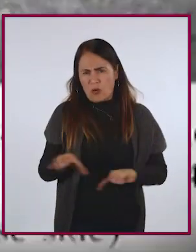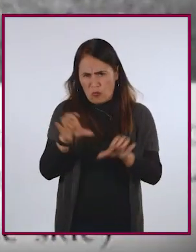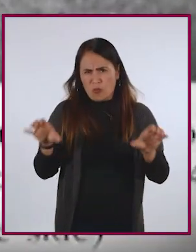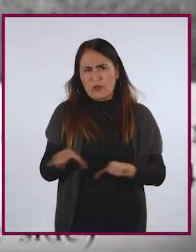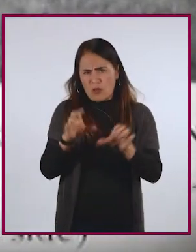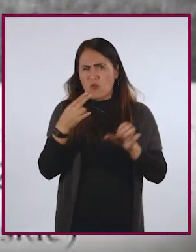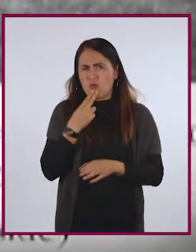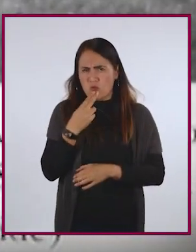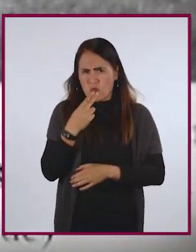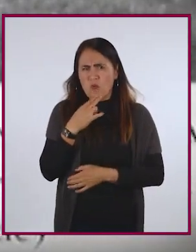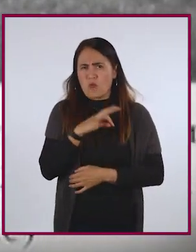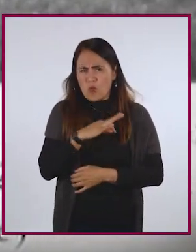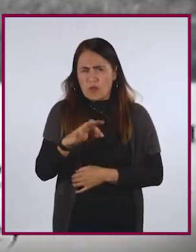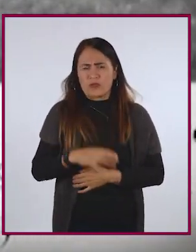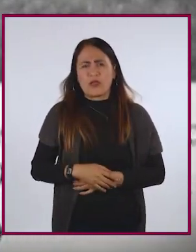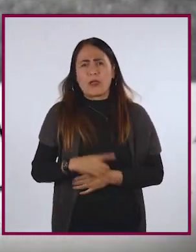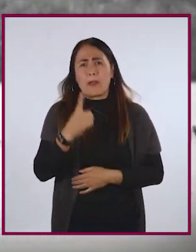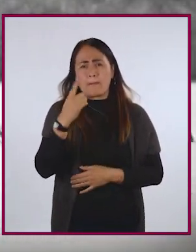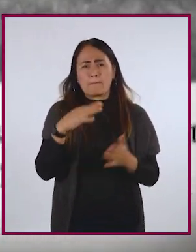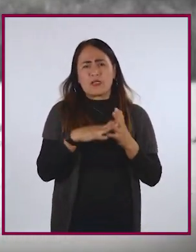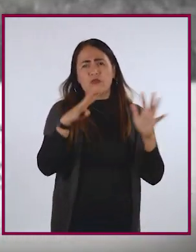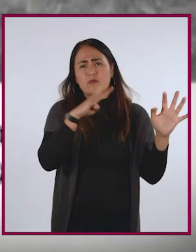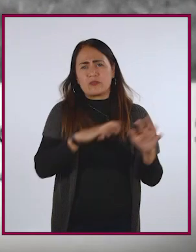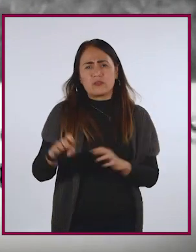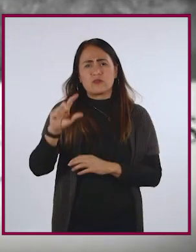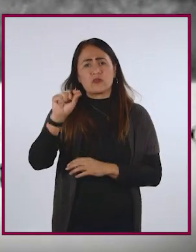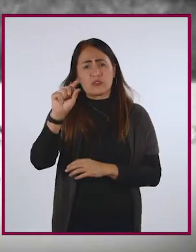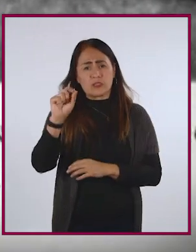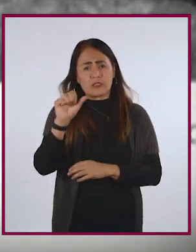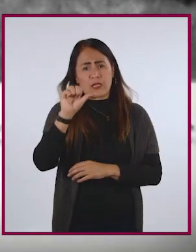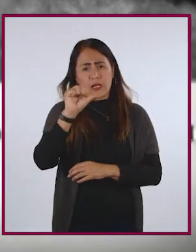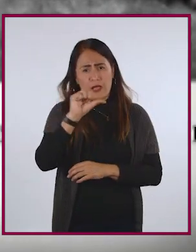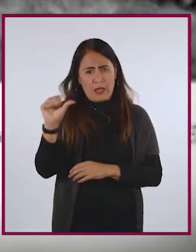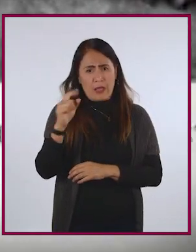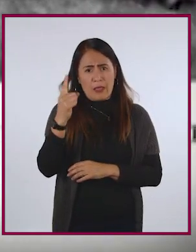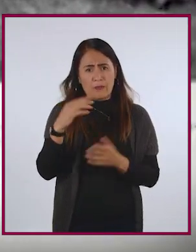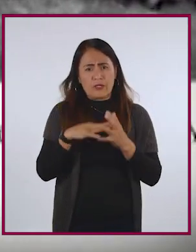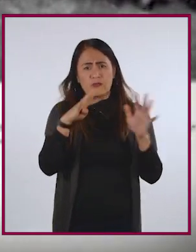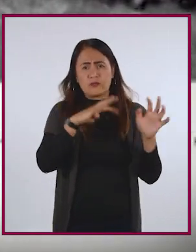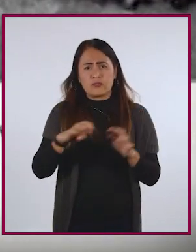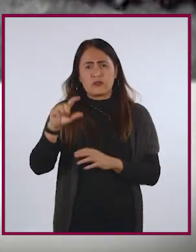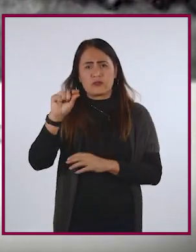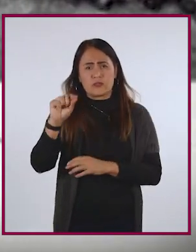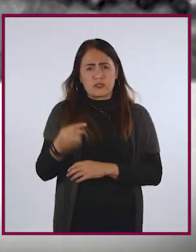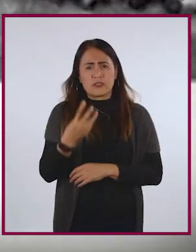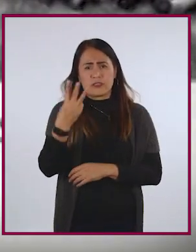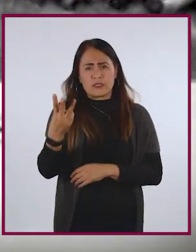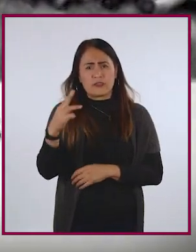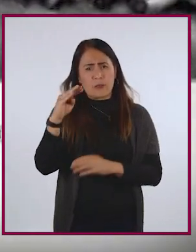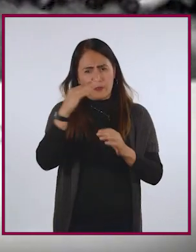computación. De 1960 a 1963, Guillermo Haro